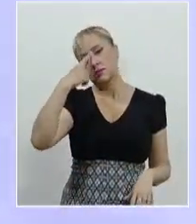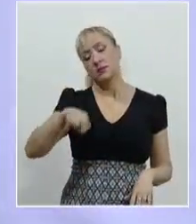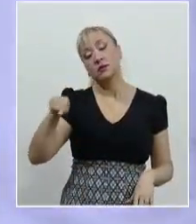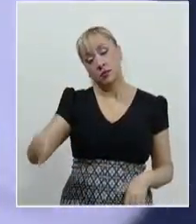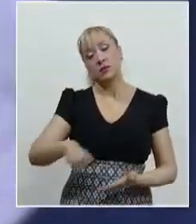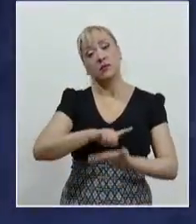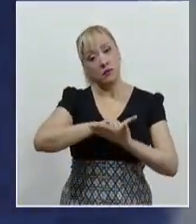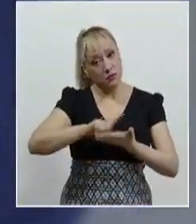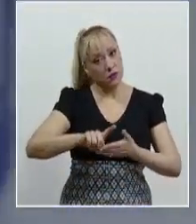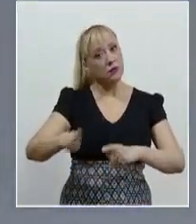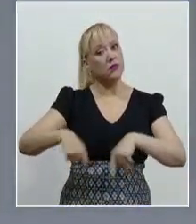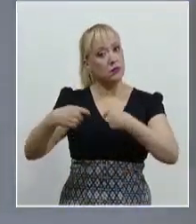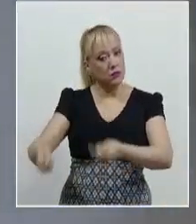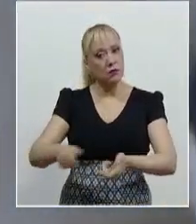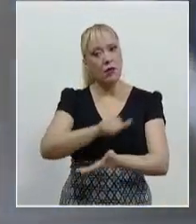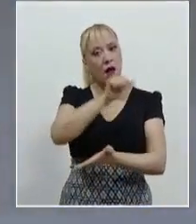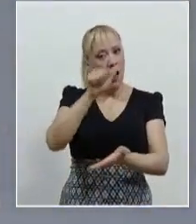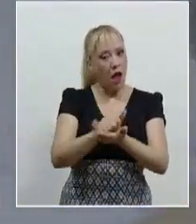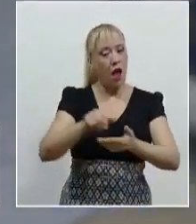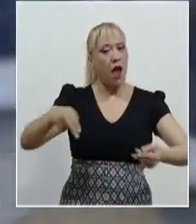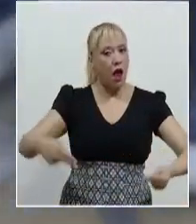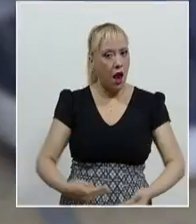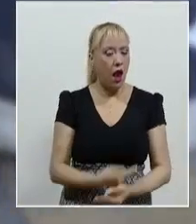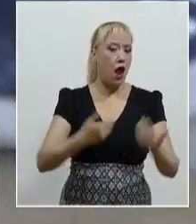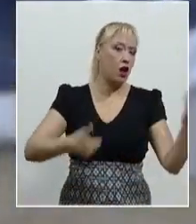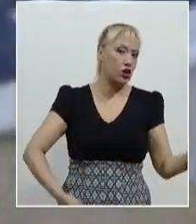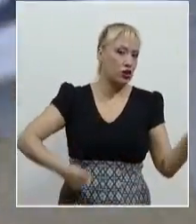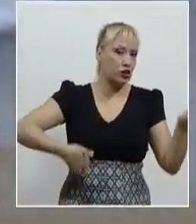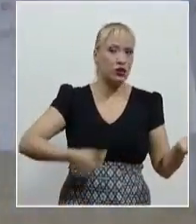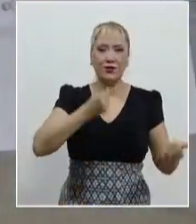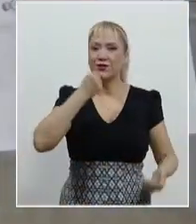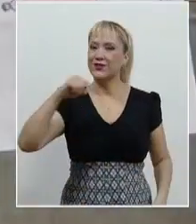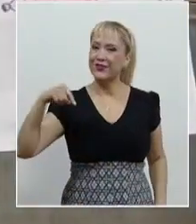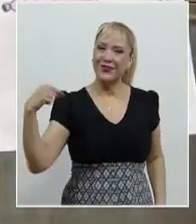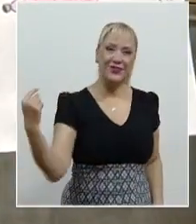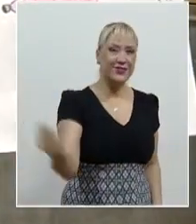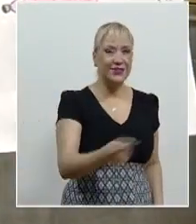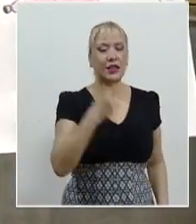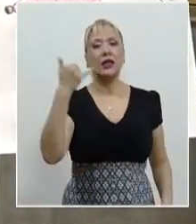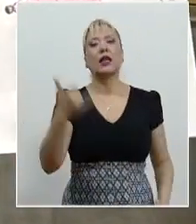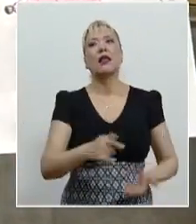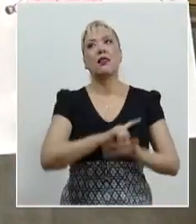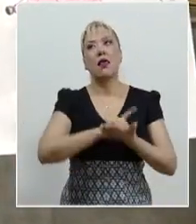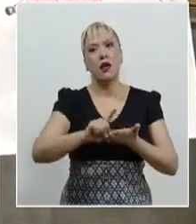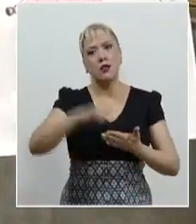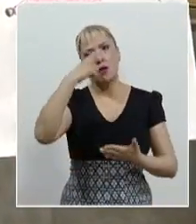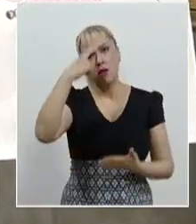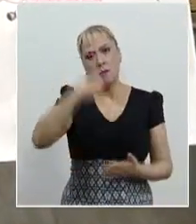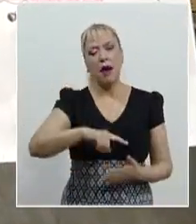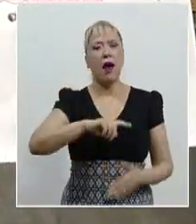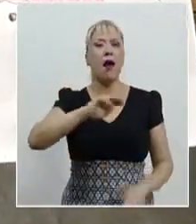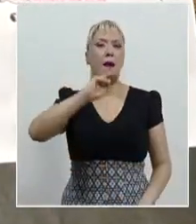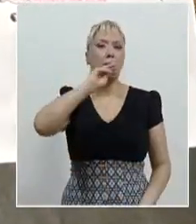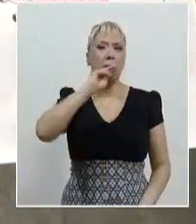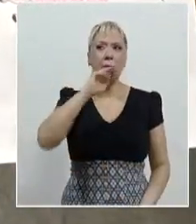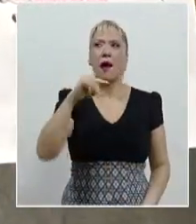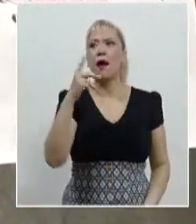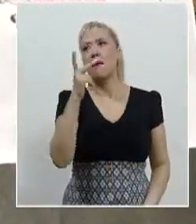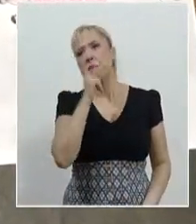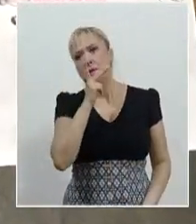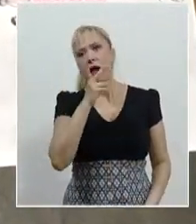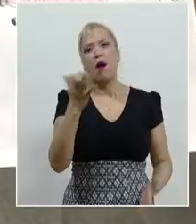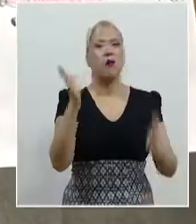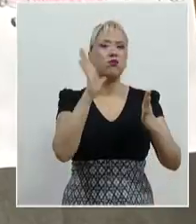tutelar el derecho a la identidad del que gozan niñas y niños, así como el derecho a la reproducción asistida que tienen las